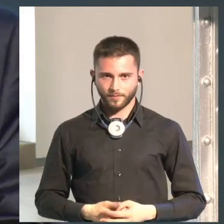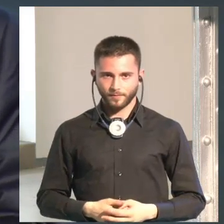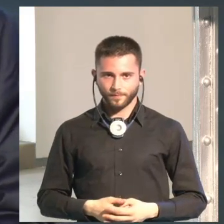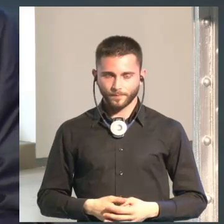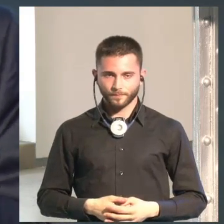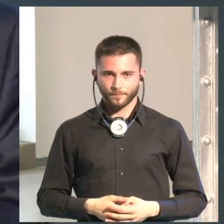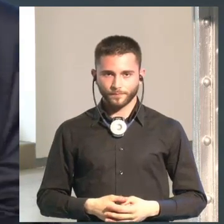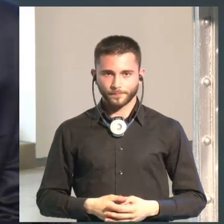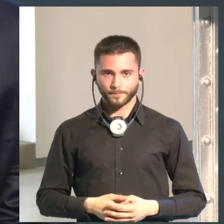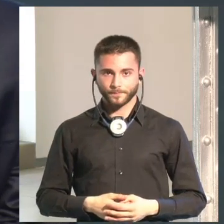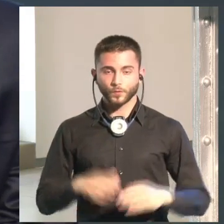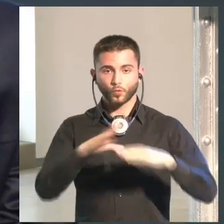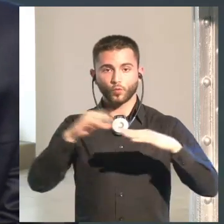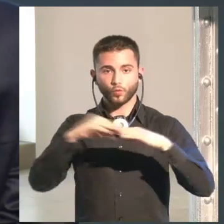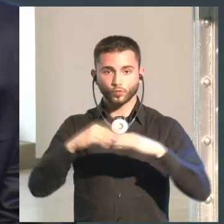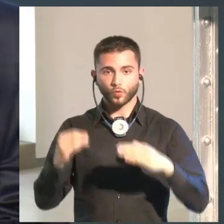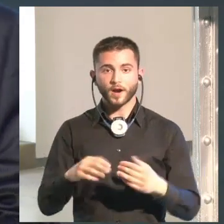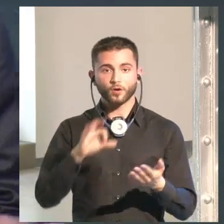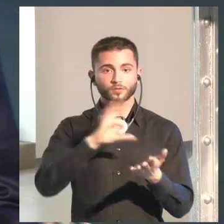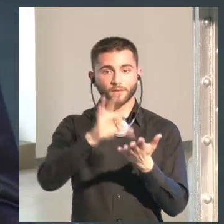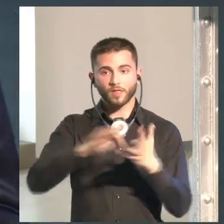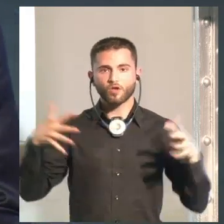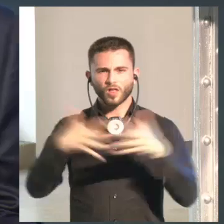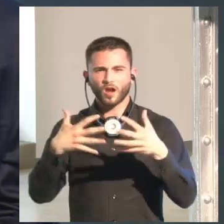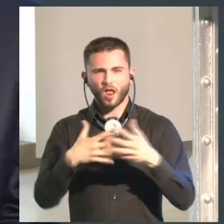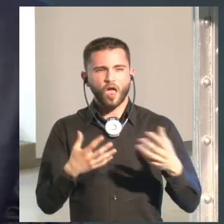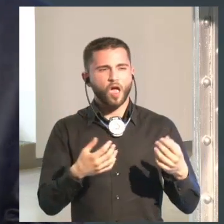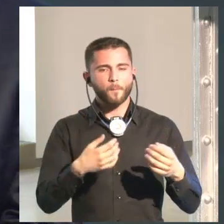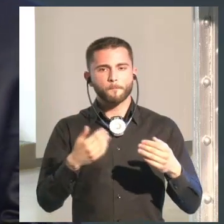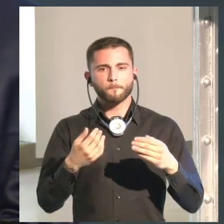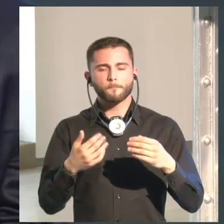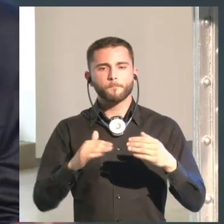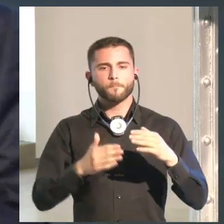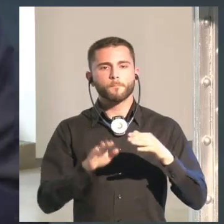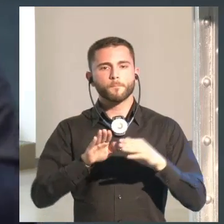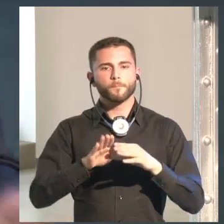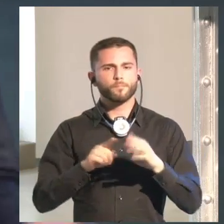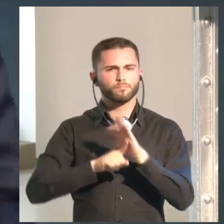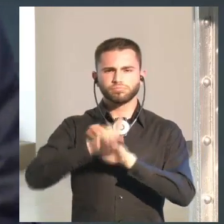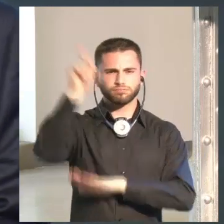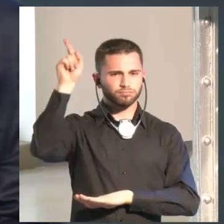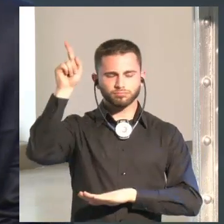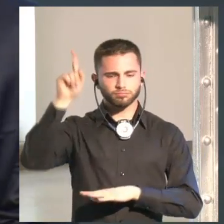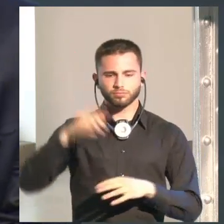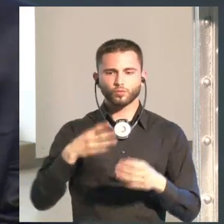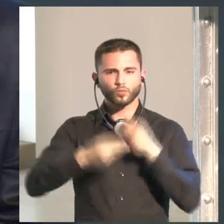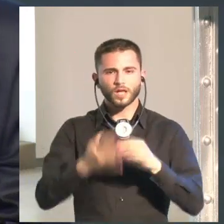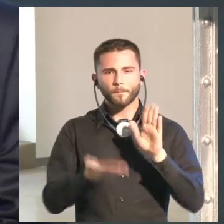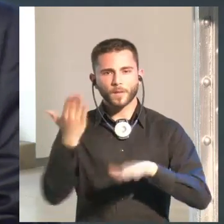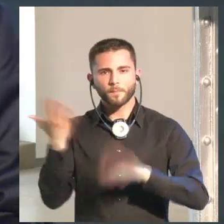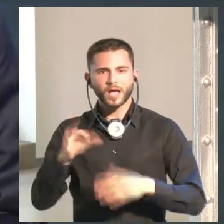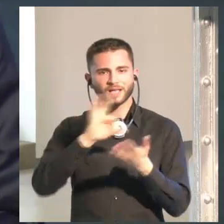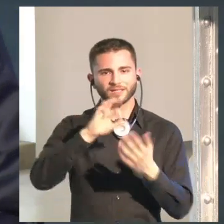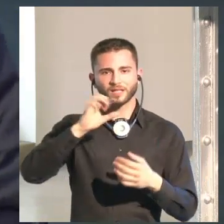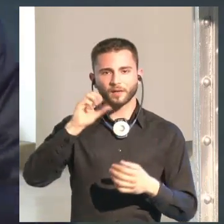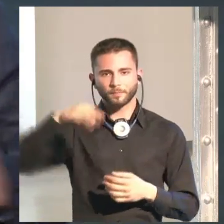Los usuarios cada vez más utilizan servicios sobre Internet. De hecho, basta ver las cifras de sustitución entre el SMS y el WhatsApp, o entre